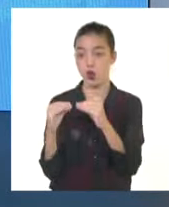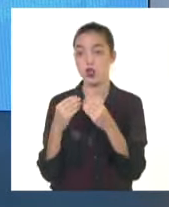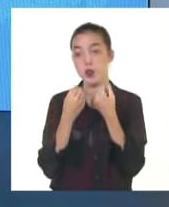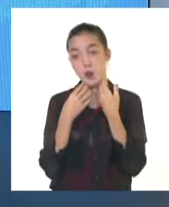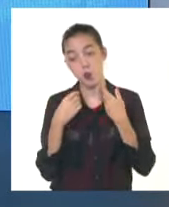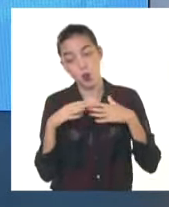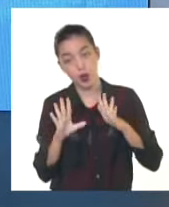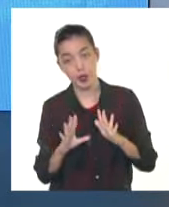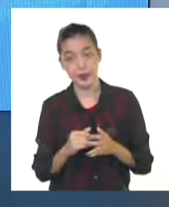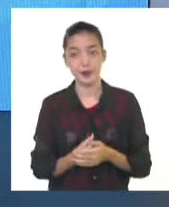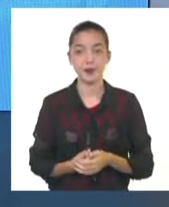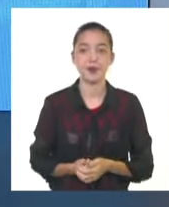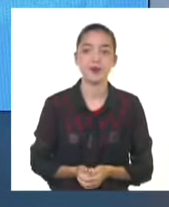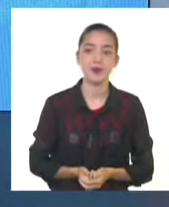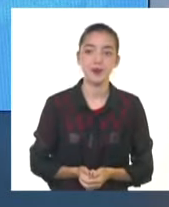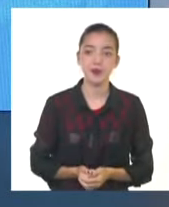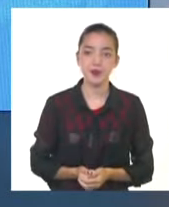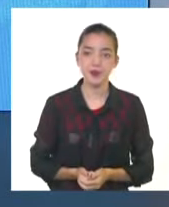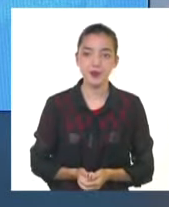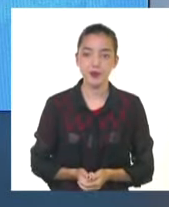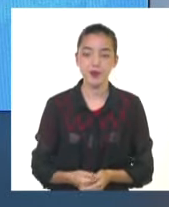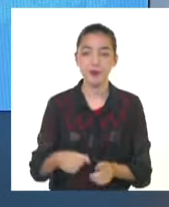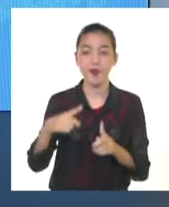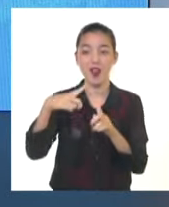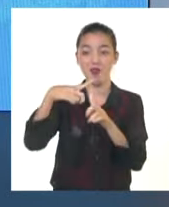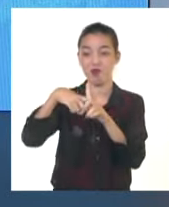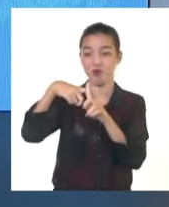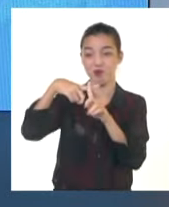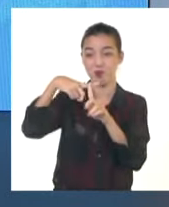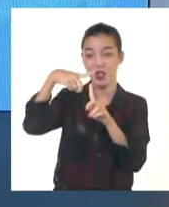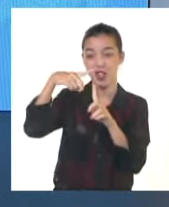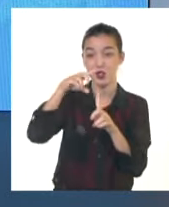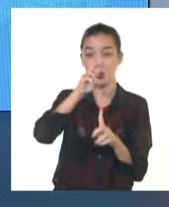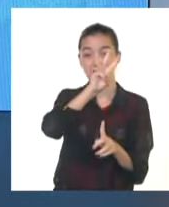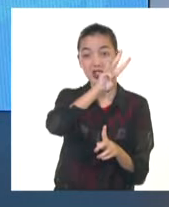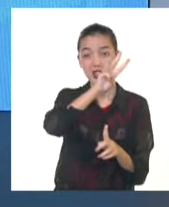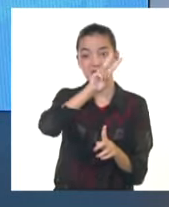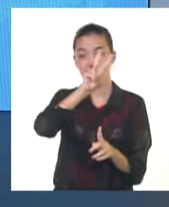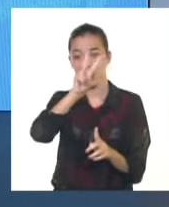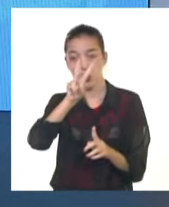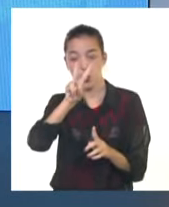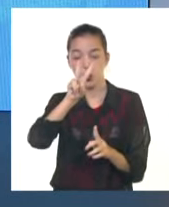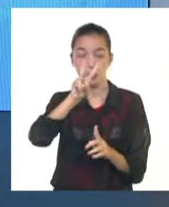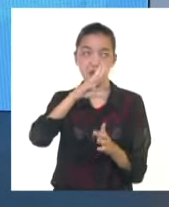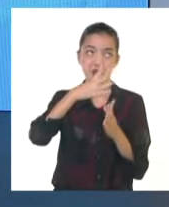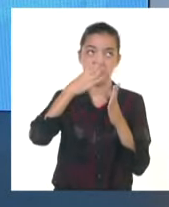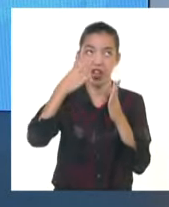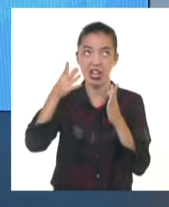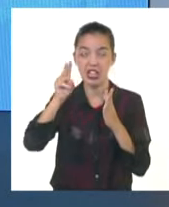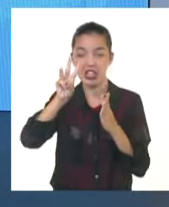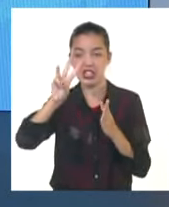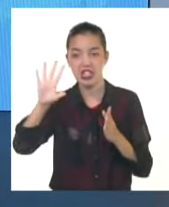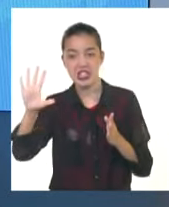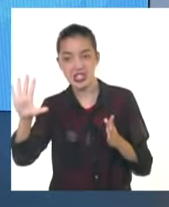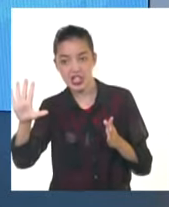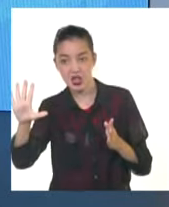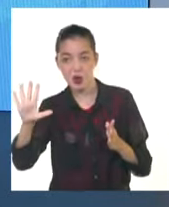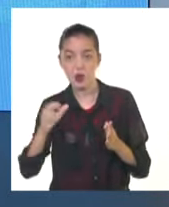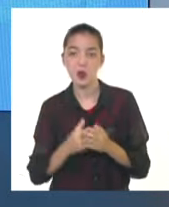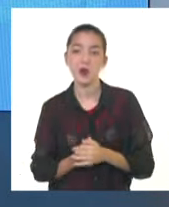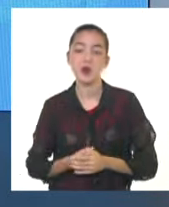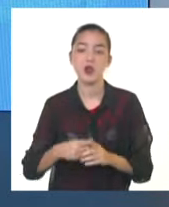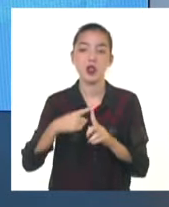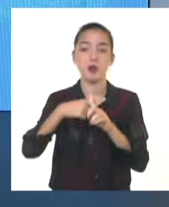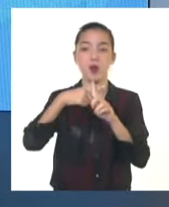para la jornada de hoy, los valores máximos por encima de 32 hasta 35 grados, sobre todo en zonas del interior de la parte oriental del país, y para esta